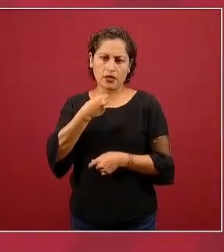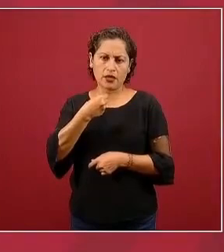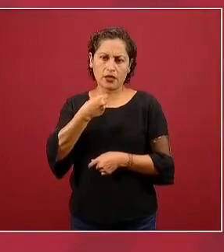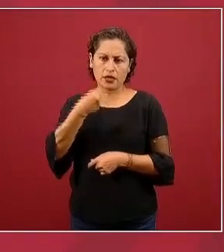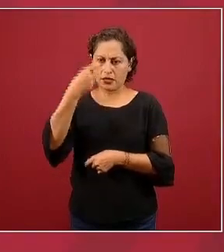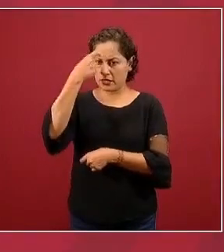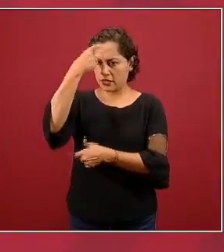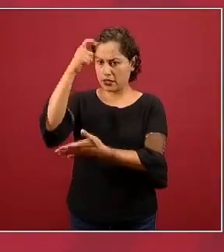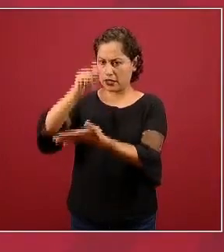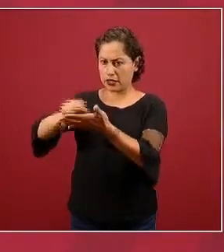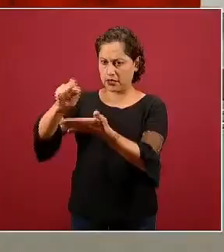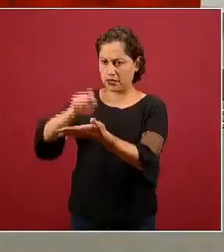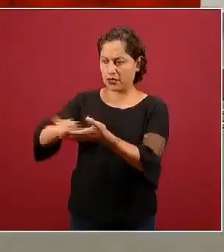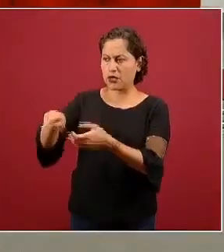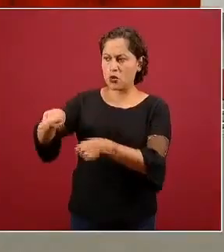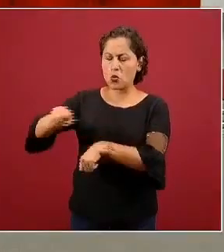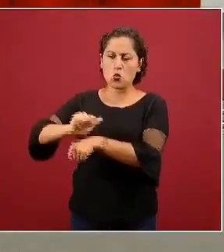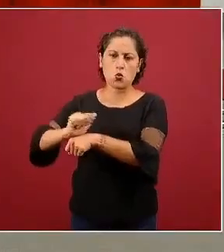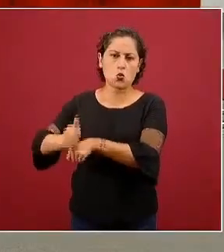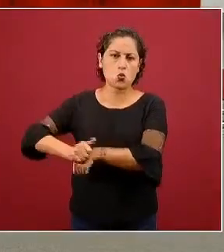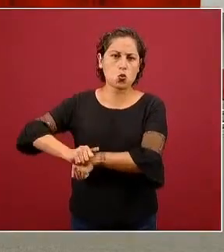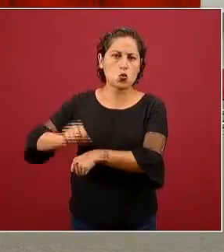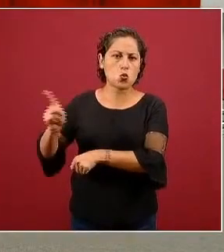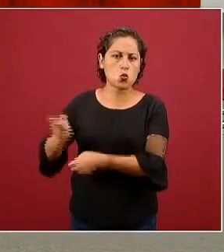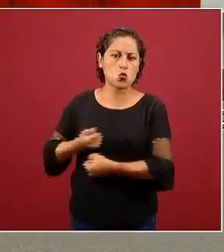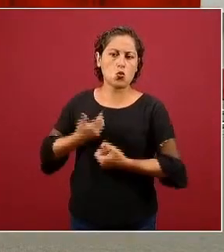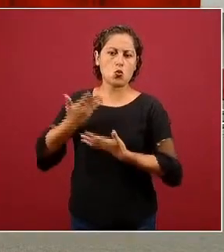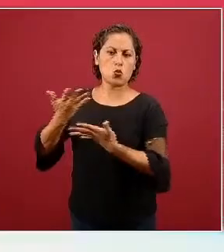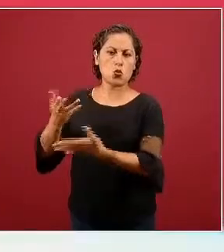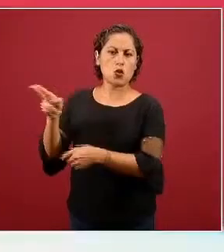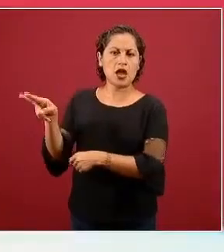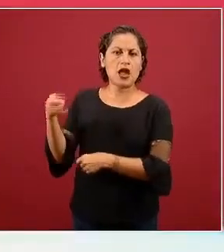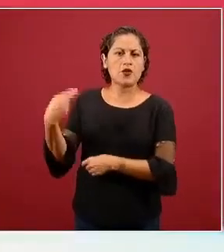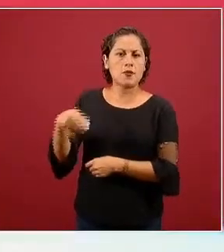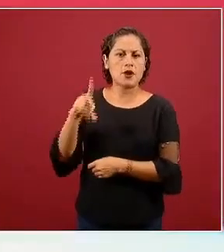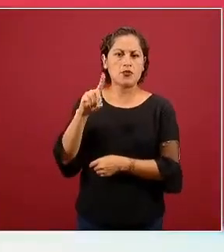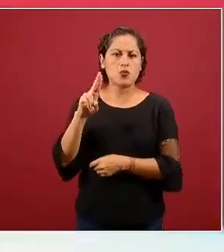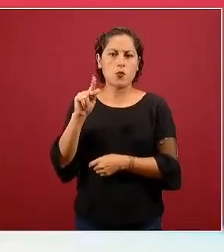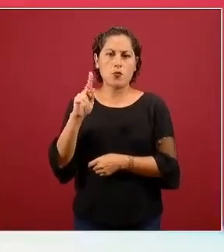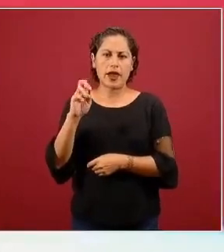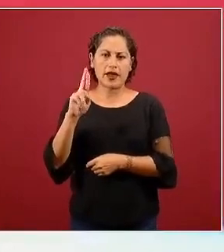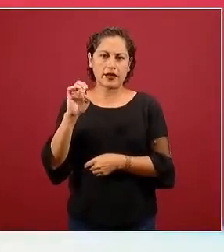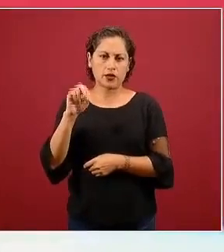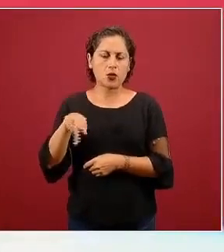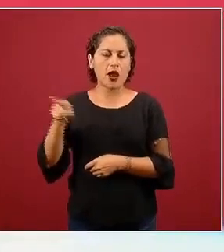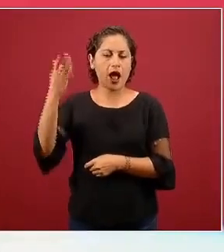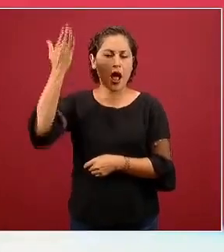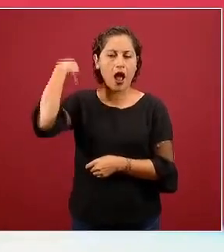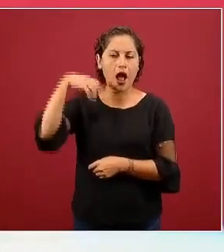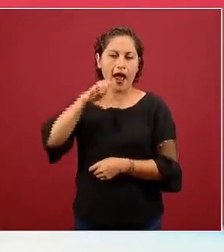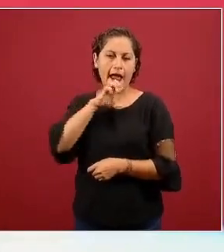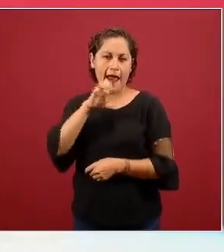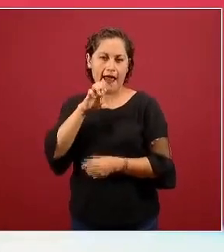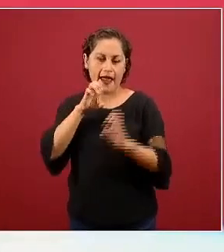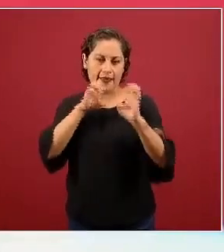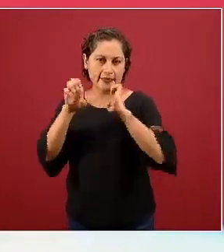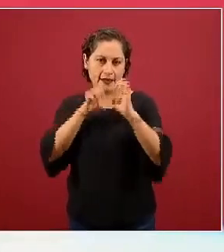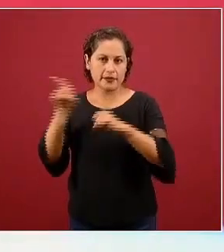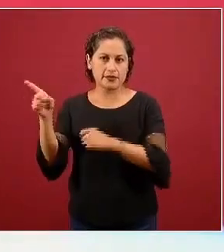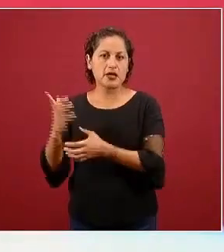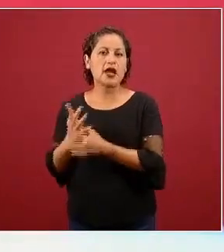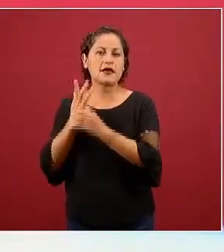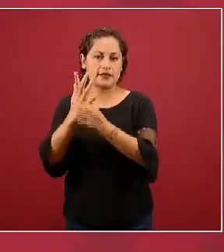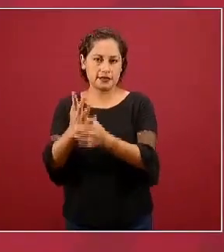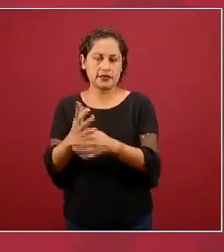escritor, actor, dramaturgo, se llama Odín Dupeirón, que en una entrevista decía que la canasta básica